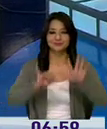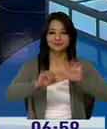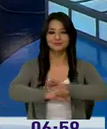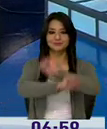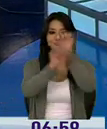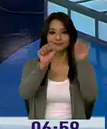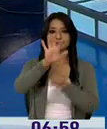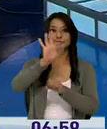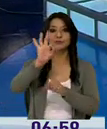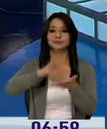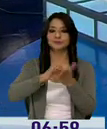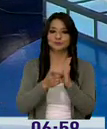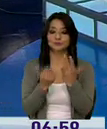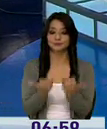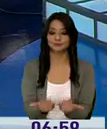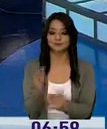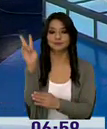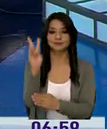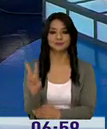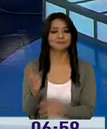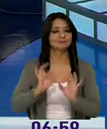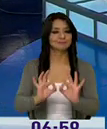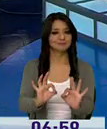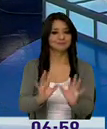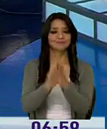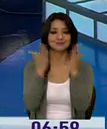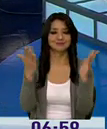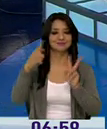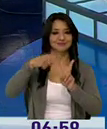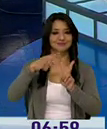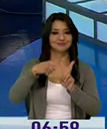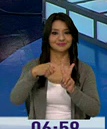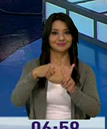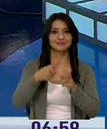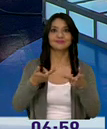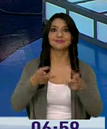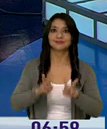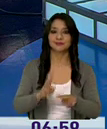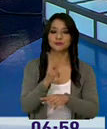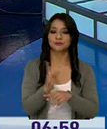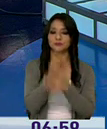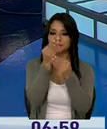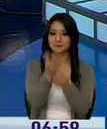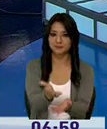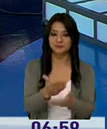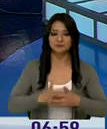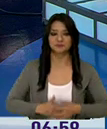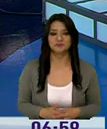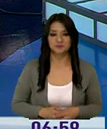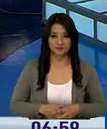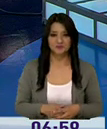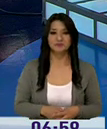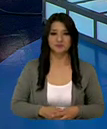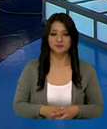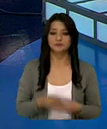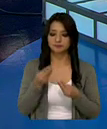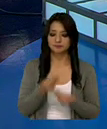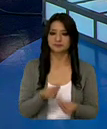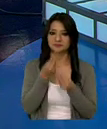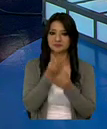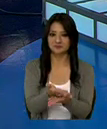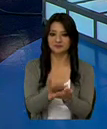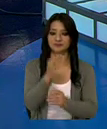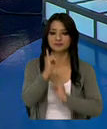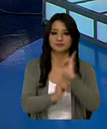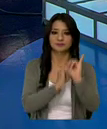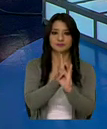6:59 de la mañana, llega en este día viernes el Comercio TV y nuestra segunda hora de transmisión. Con más información